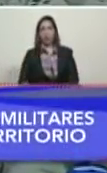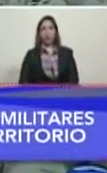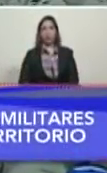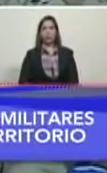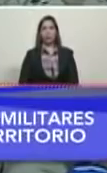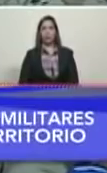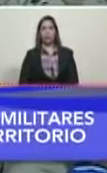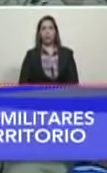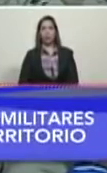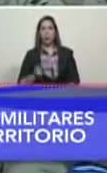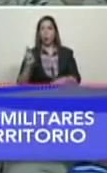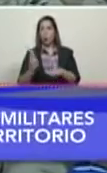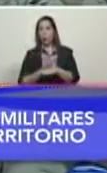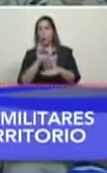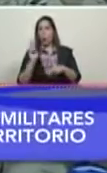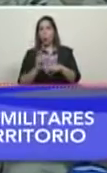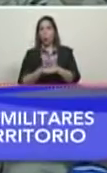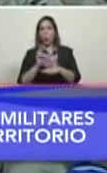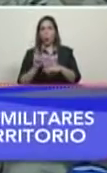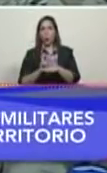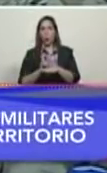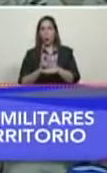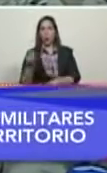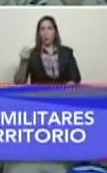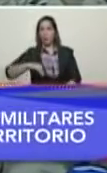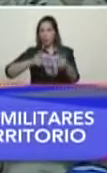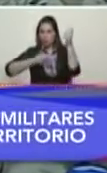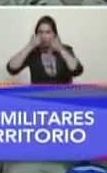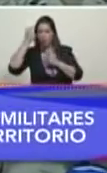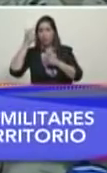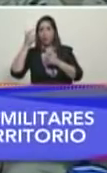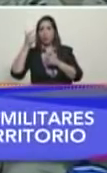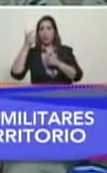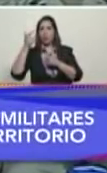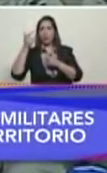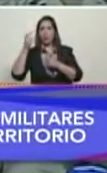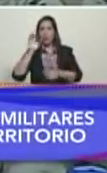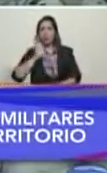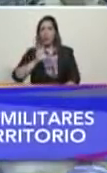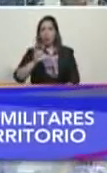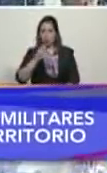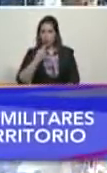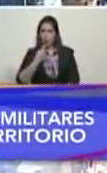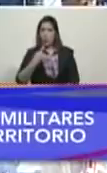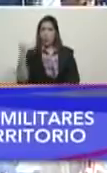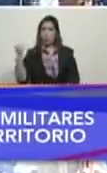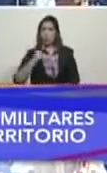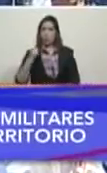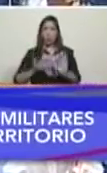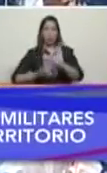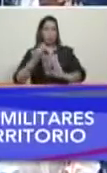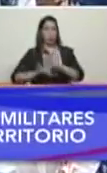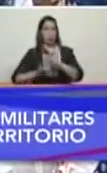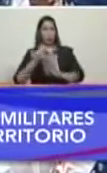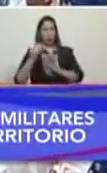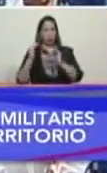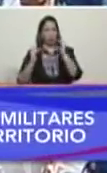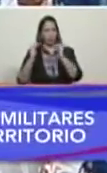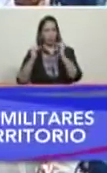de las unidades más modestas del país. Se lo digo, es importante hacer